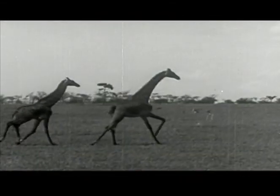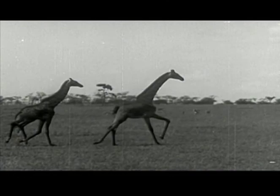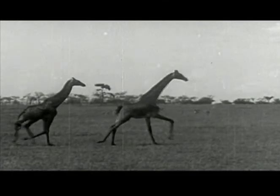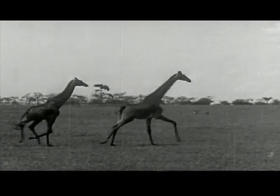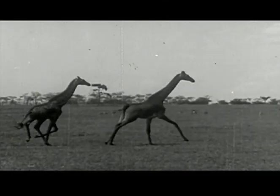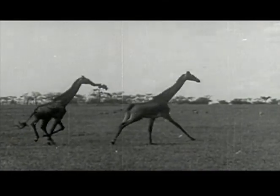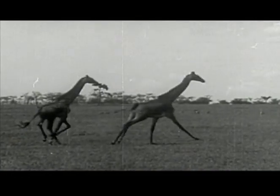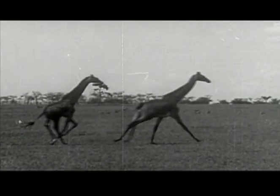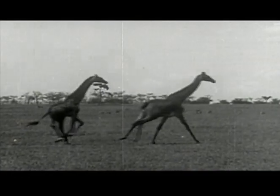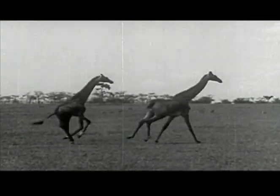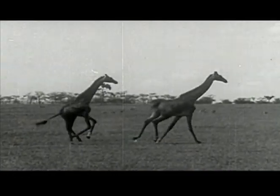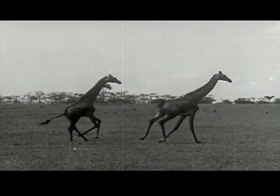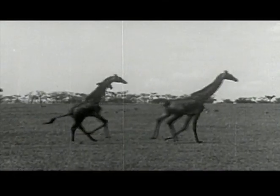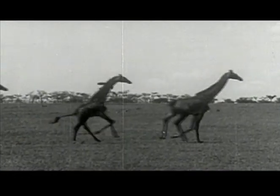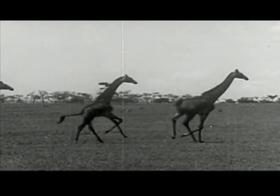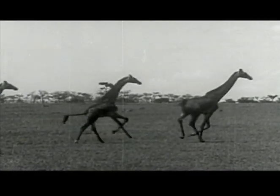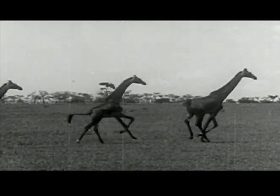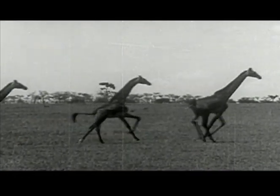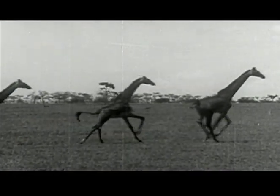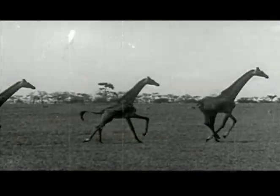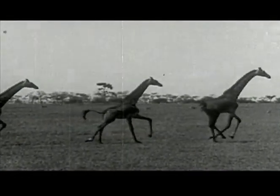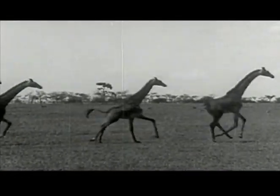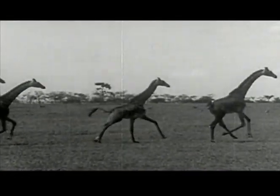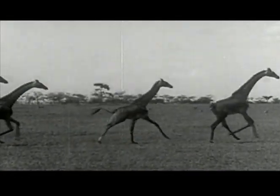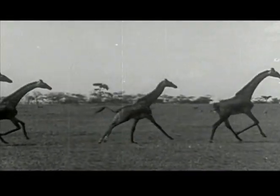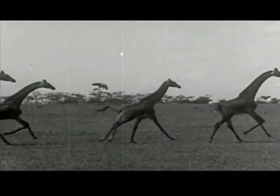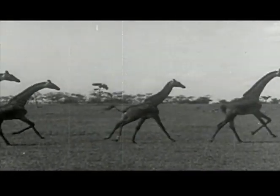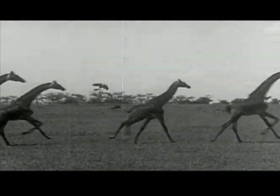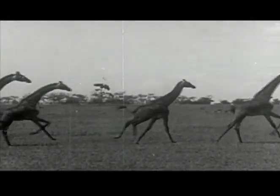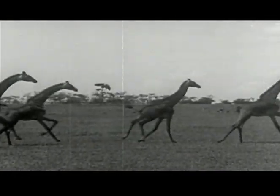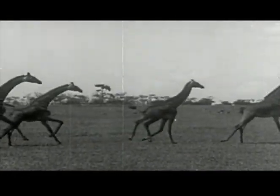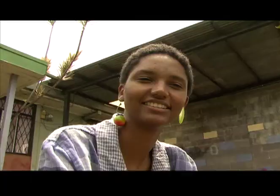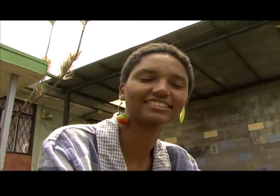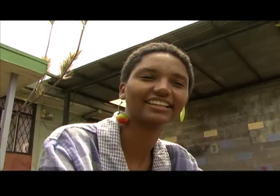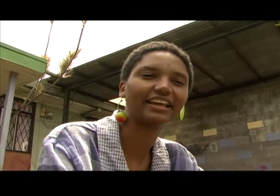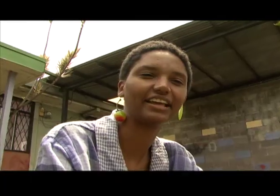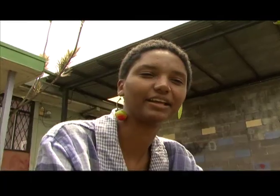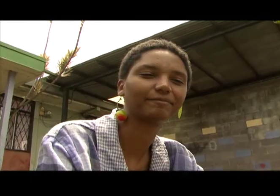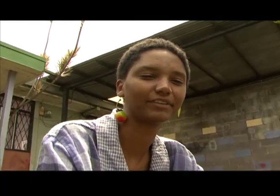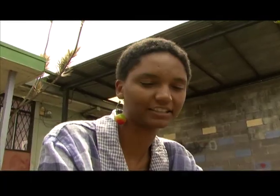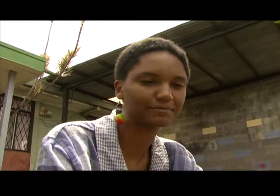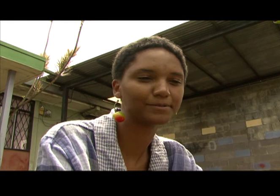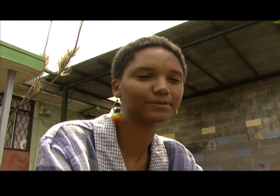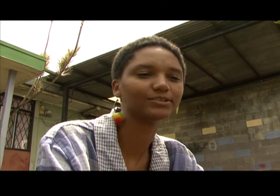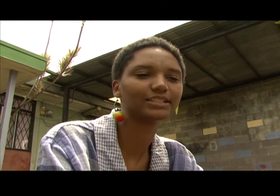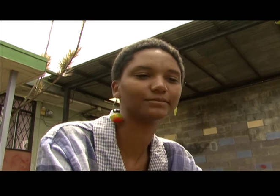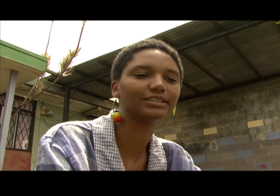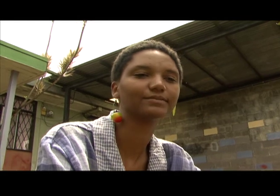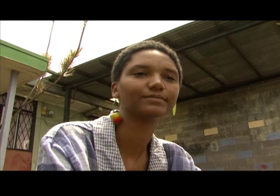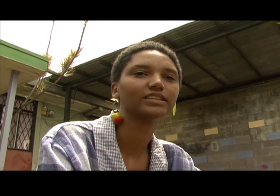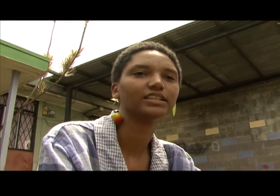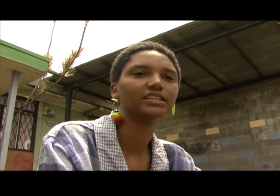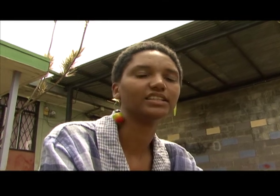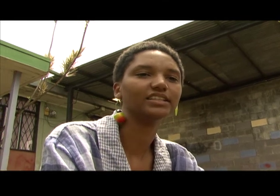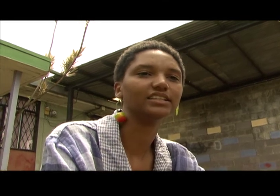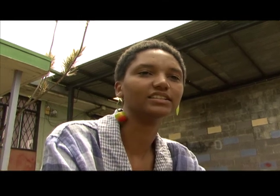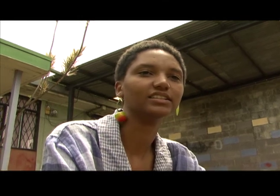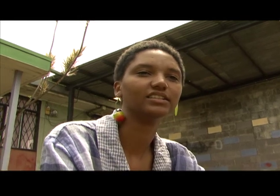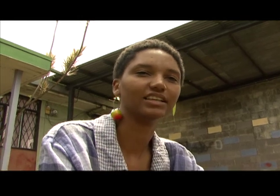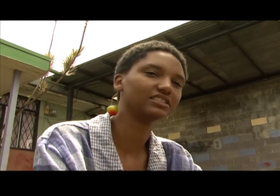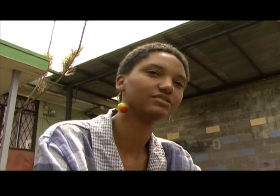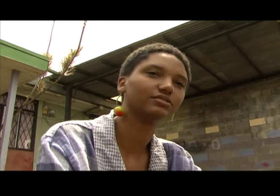también. Entonces, es súper... Super bastante. Sí, esa es otra, que dicen que los negros parecemos monos también.